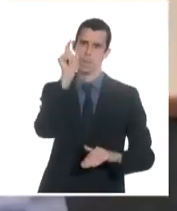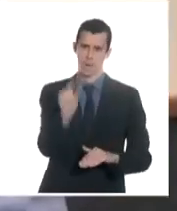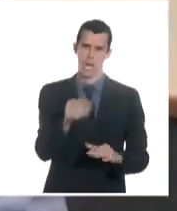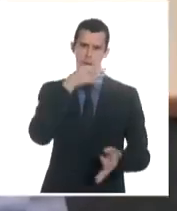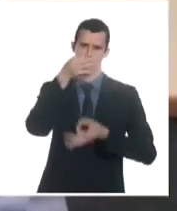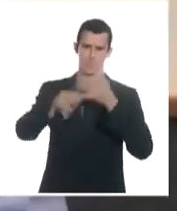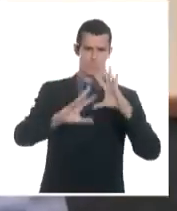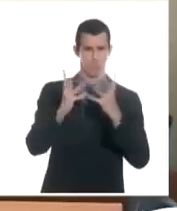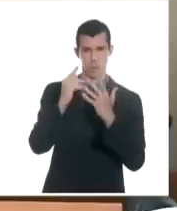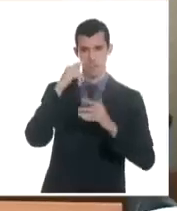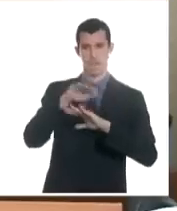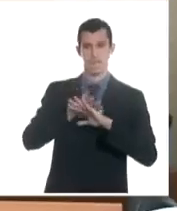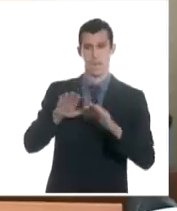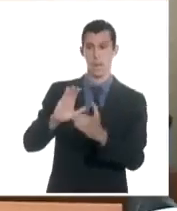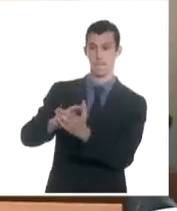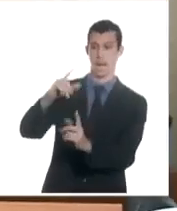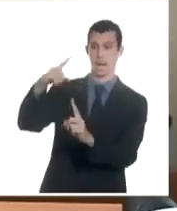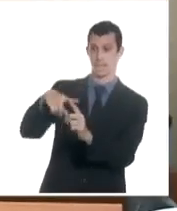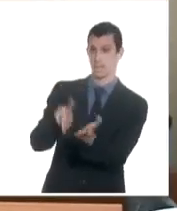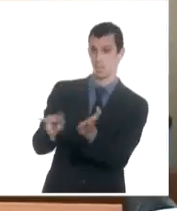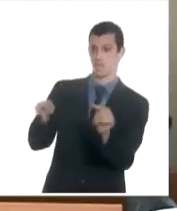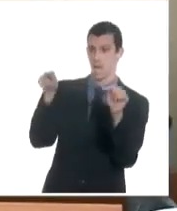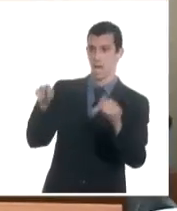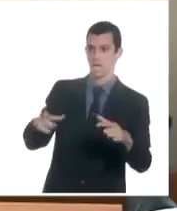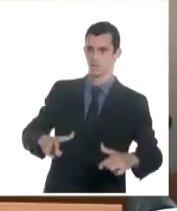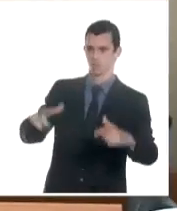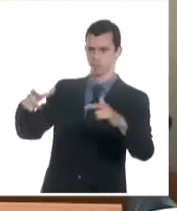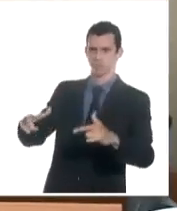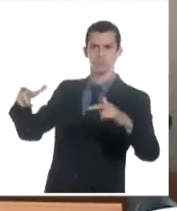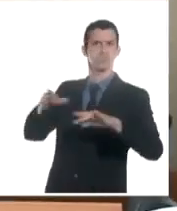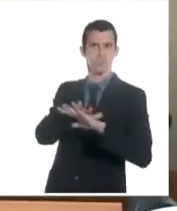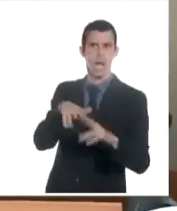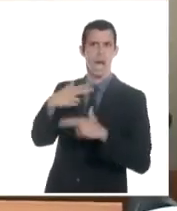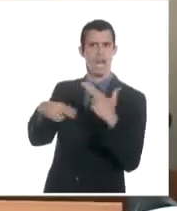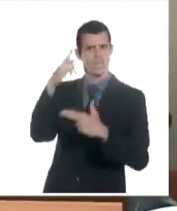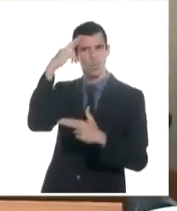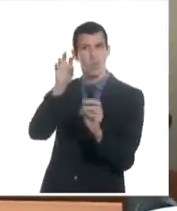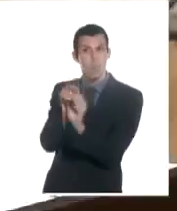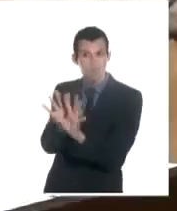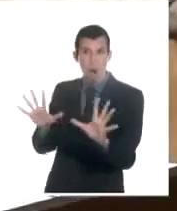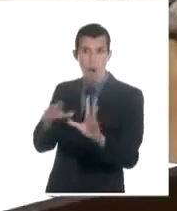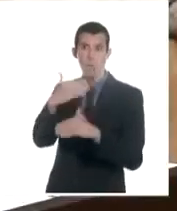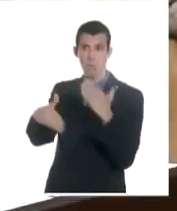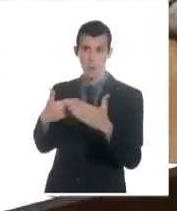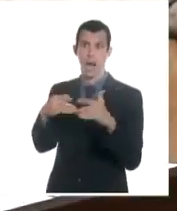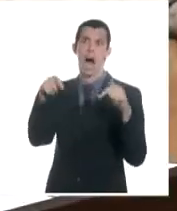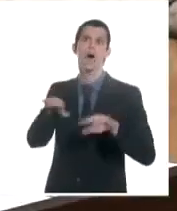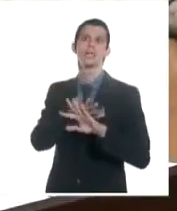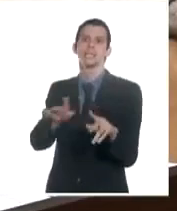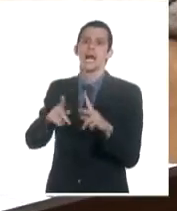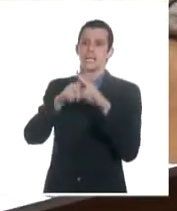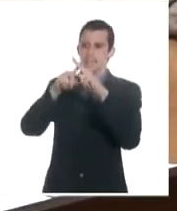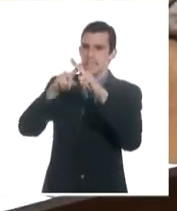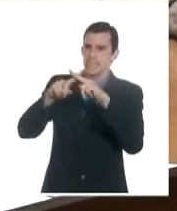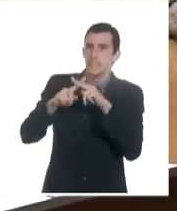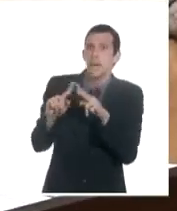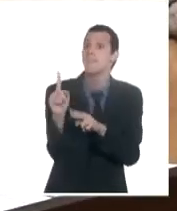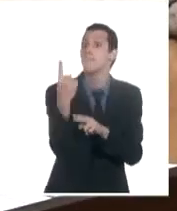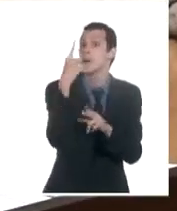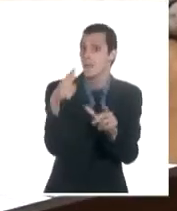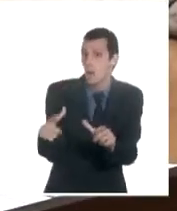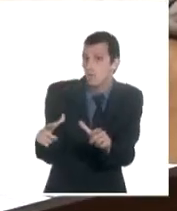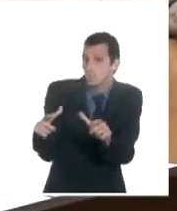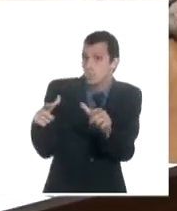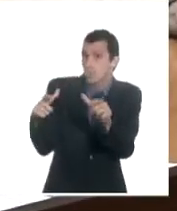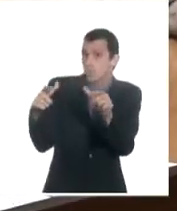de Matanzas, donde ya se construye, dijo, el primero de los cuatro tanques colapsados por el incendio. Una millonaria inversión, precisó el titular,